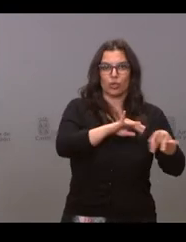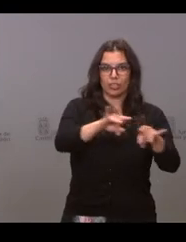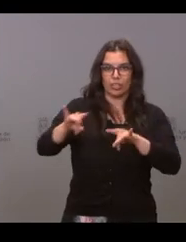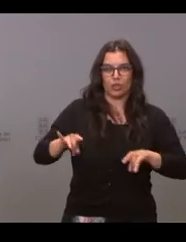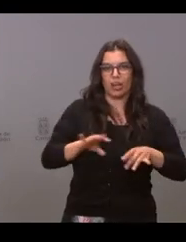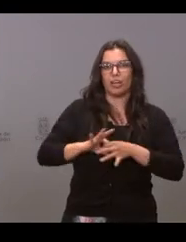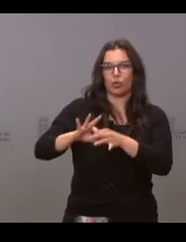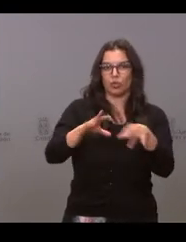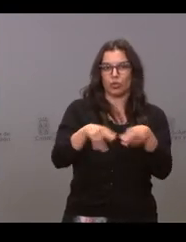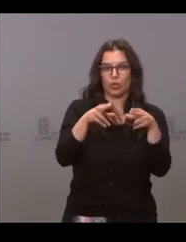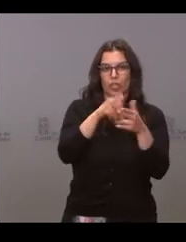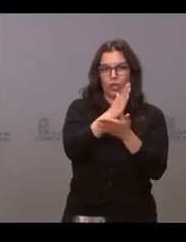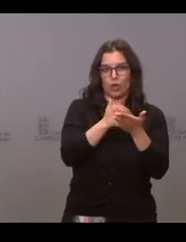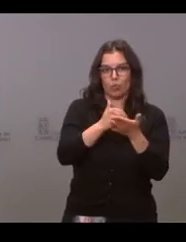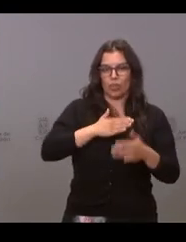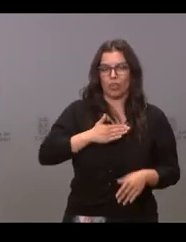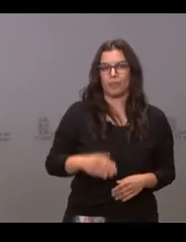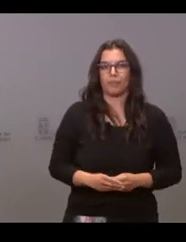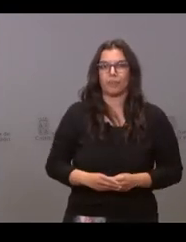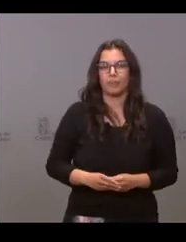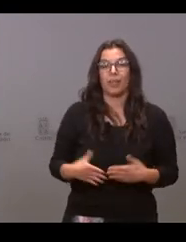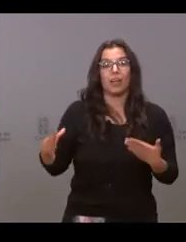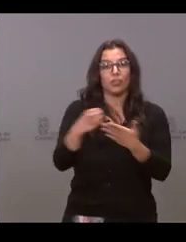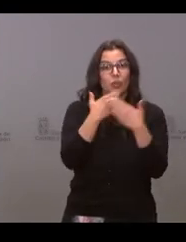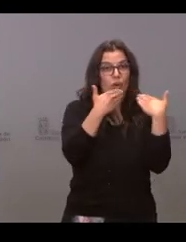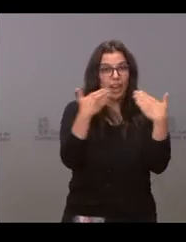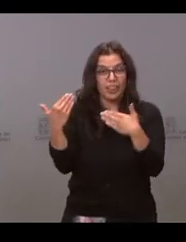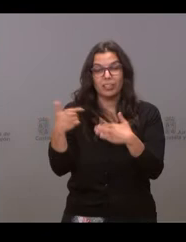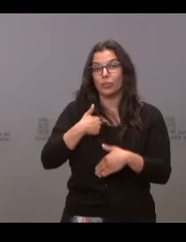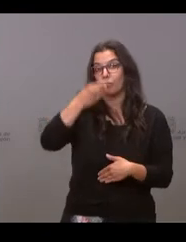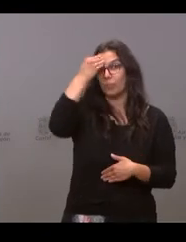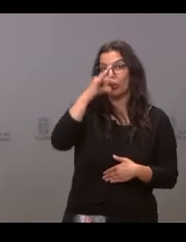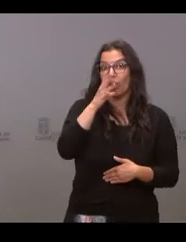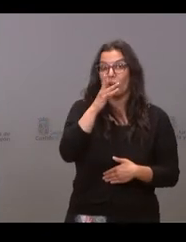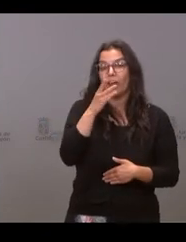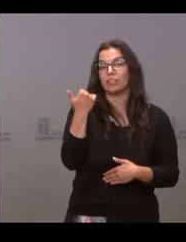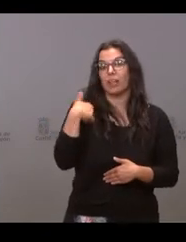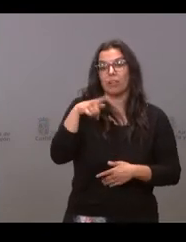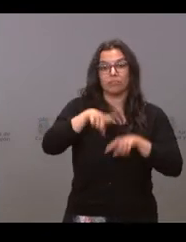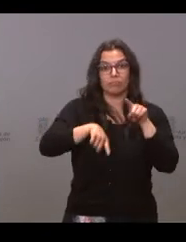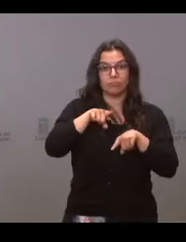social de nuestra comunidad autónoma a todos muchas gracias y creo que ahora quedamos